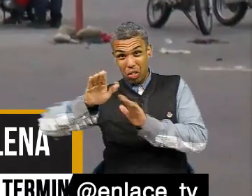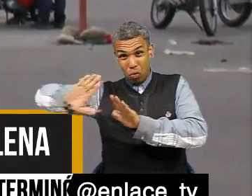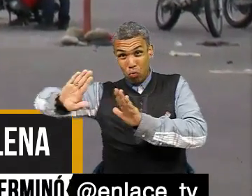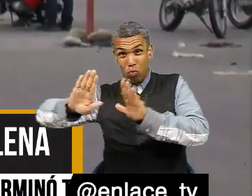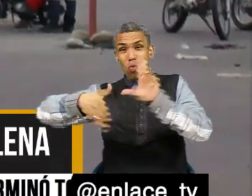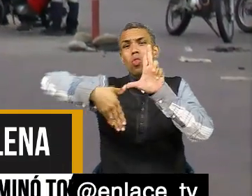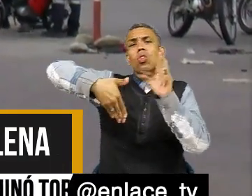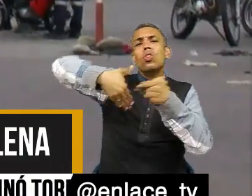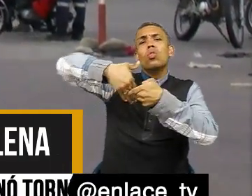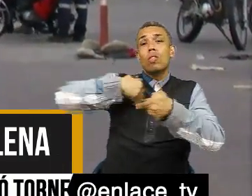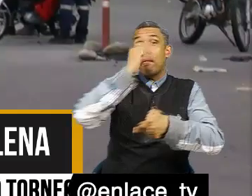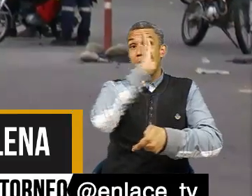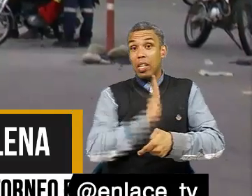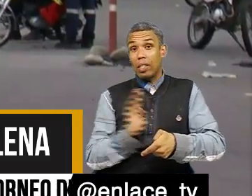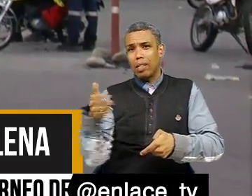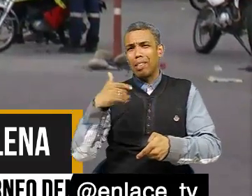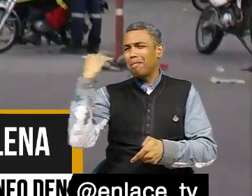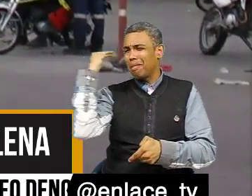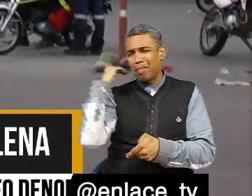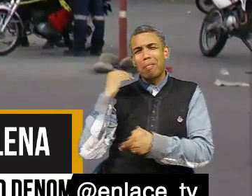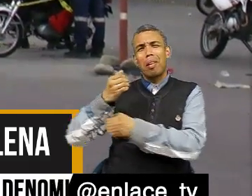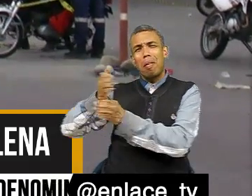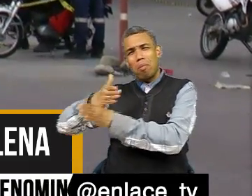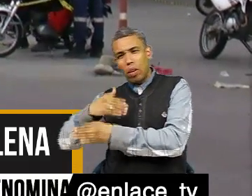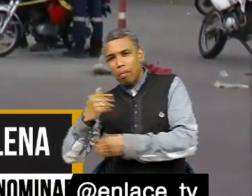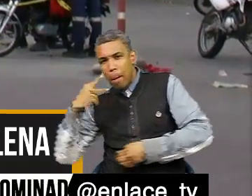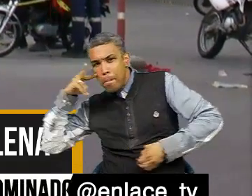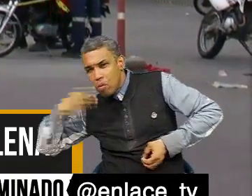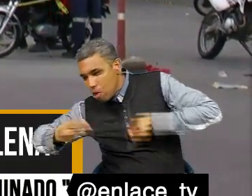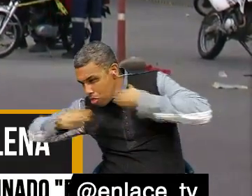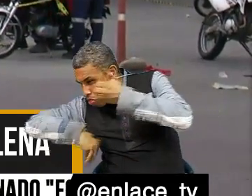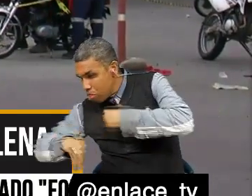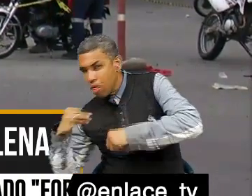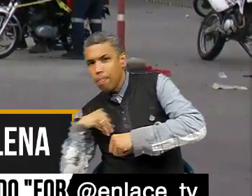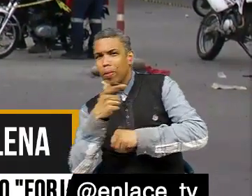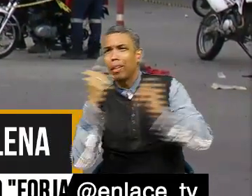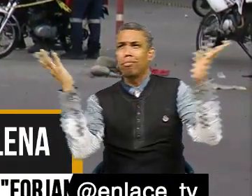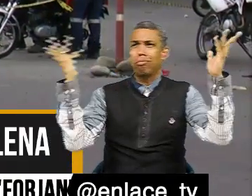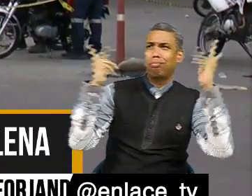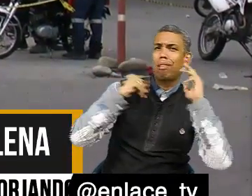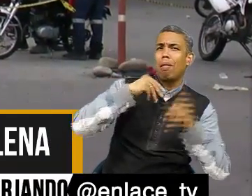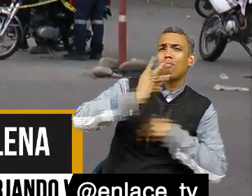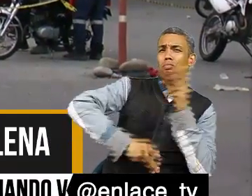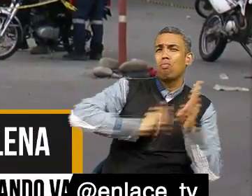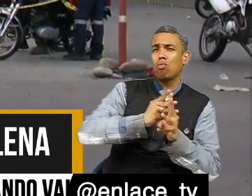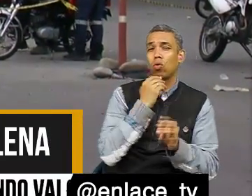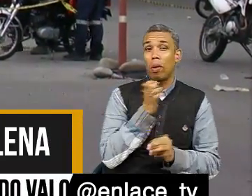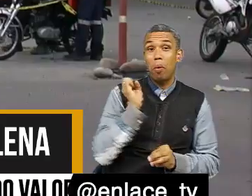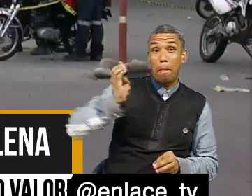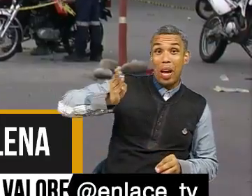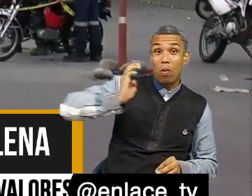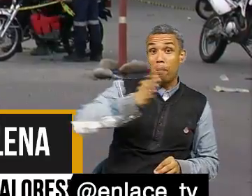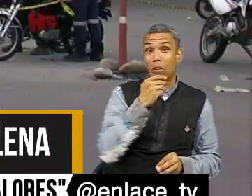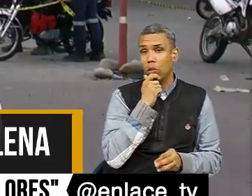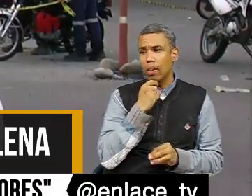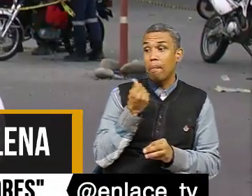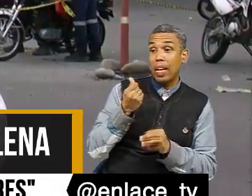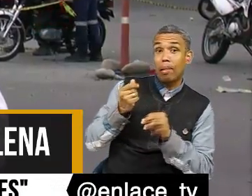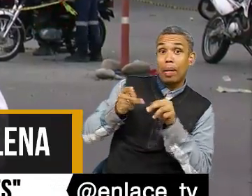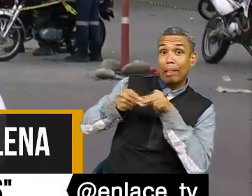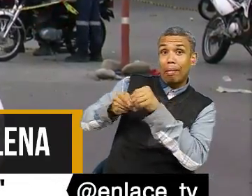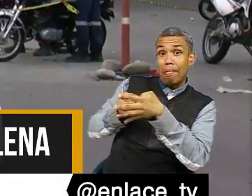presentado posibilidades de ser socios de Navelena para terminar o para iniciar este proceso de recuperar el río Magdalena, pero hasta el